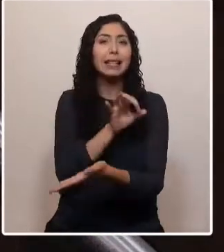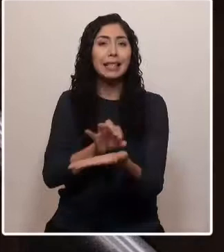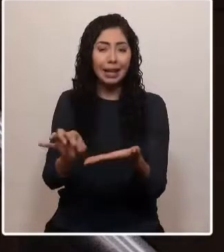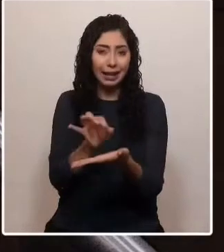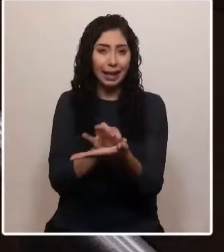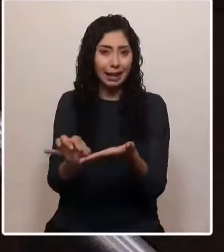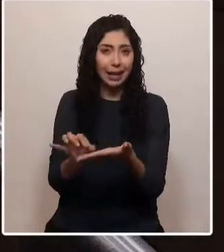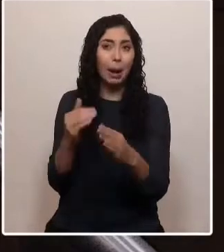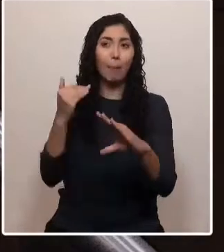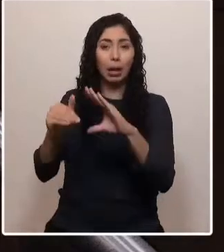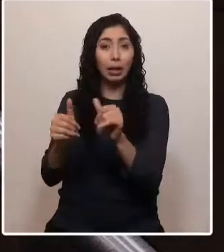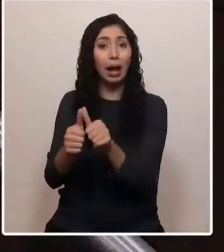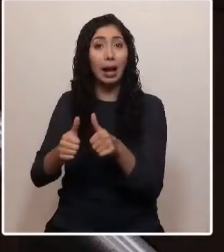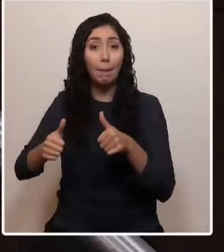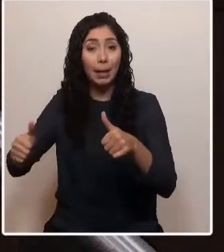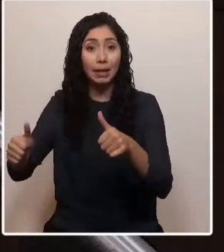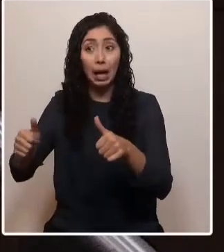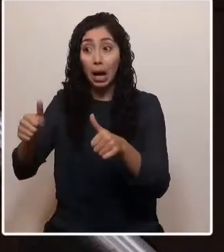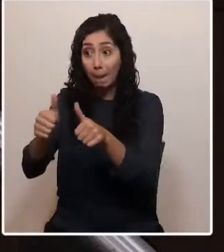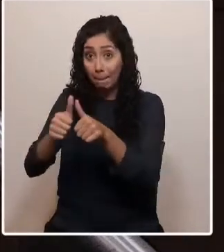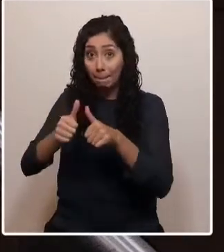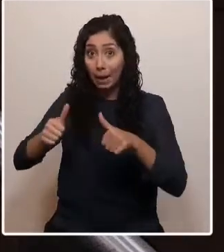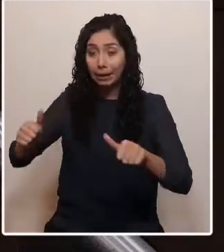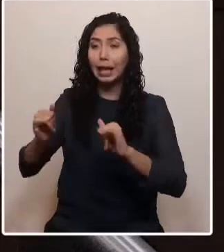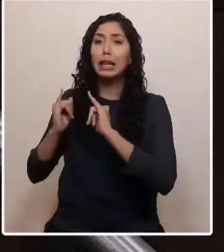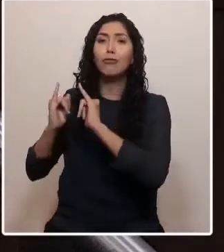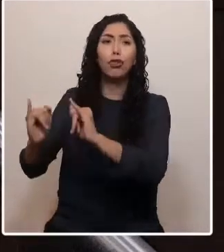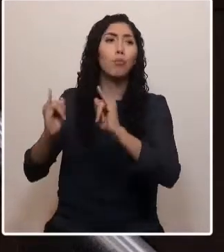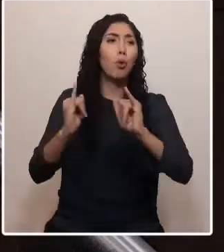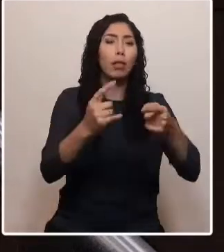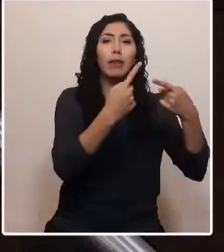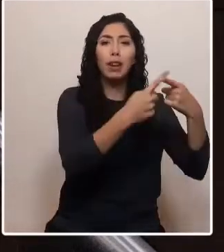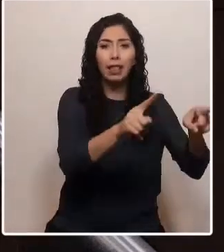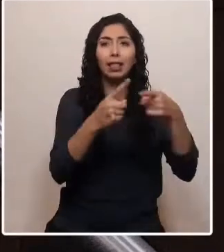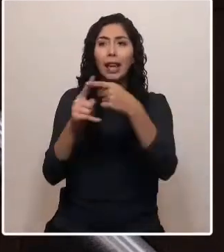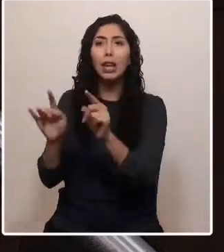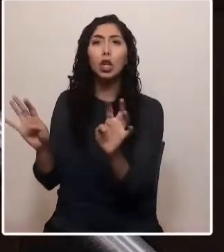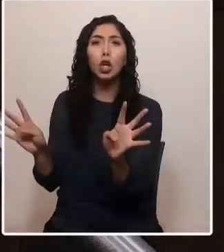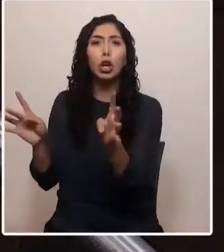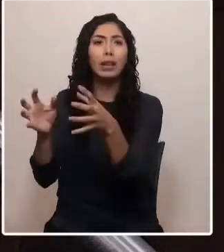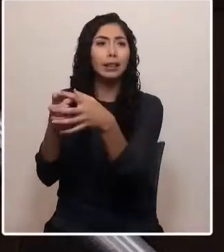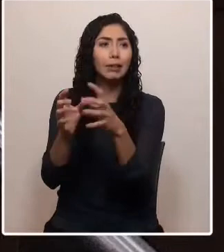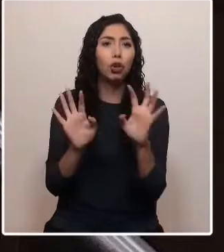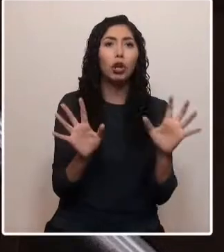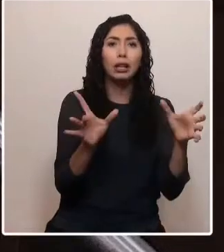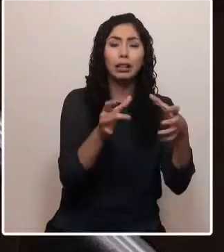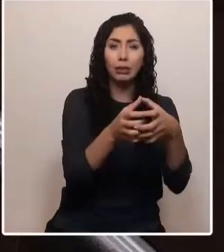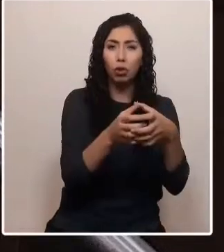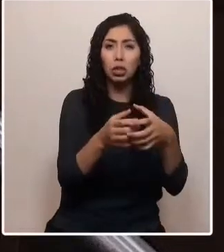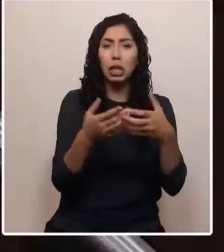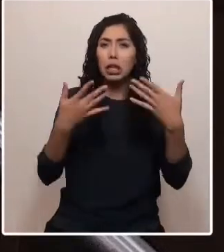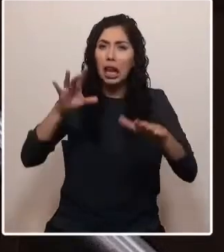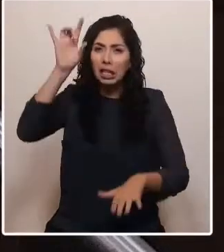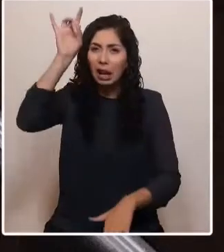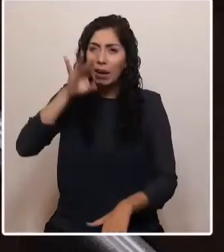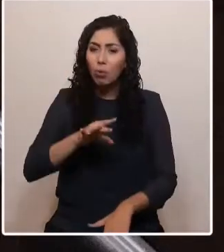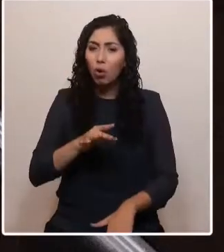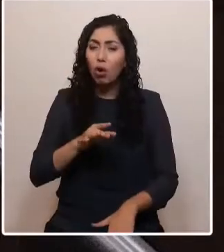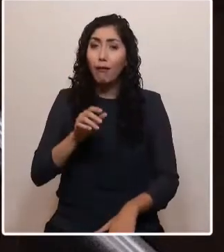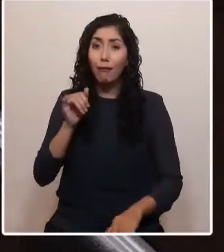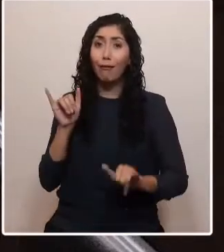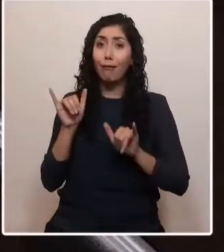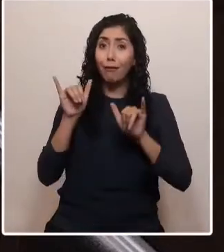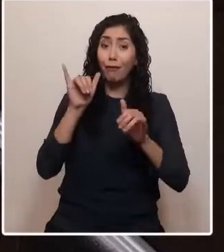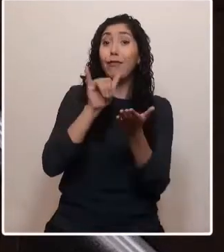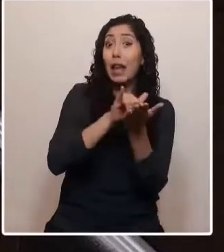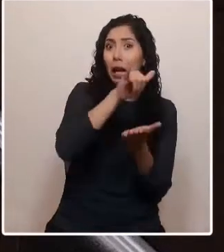y que de la mesa descendió a los distintos colectivos, nos hemos enterado de que este viaje costará del orden de 490